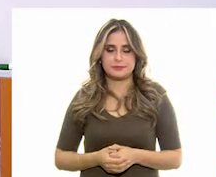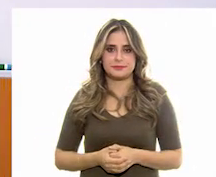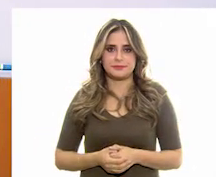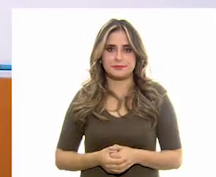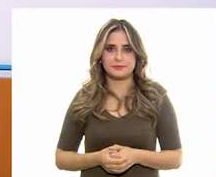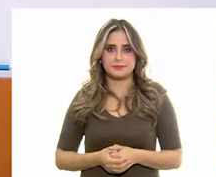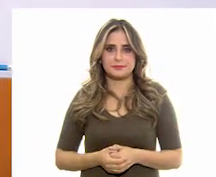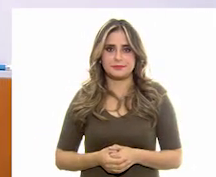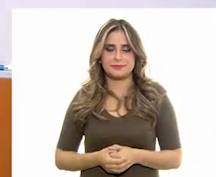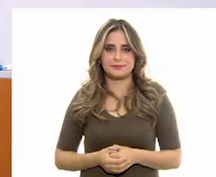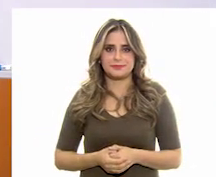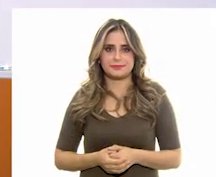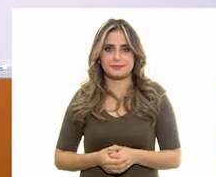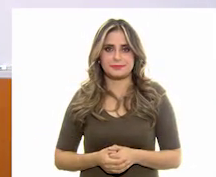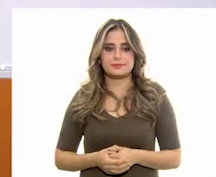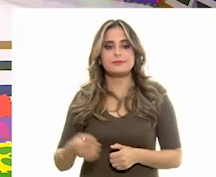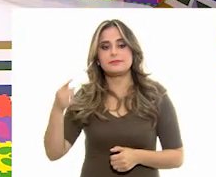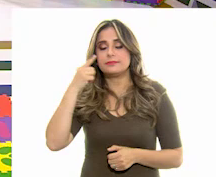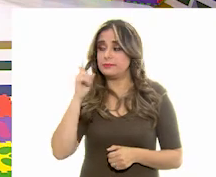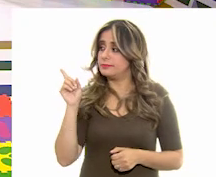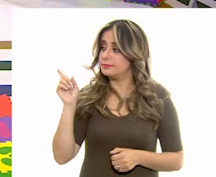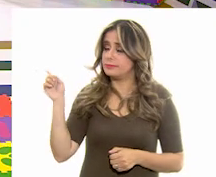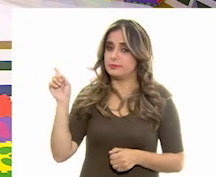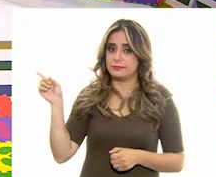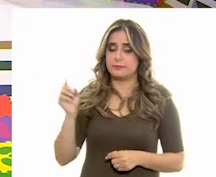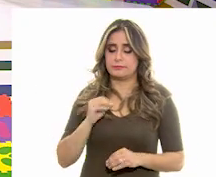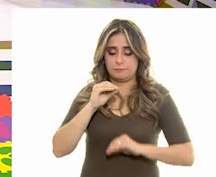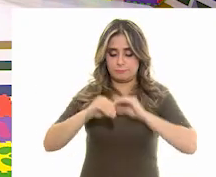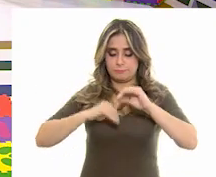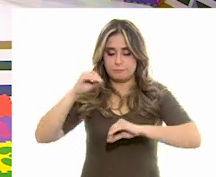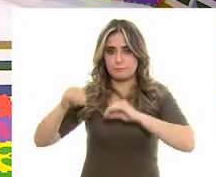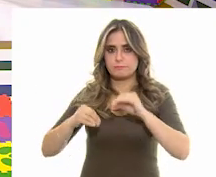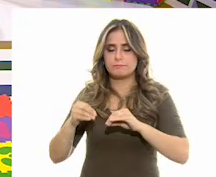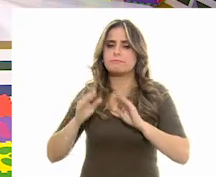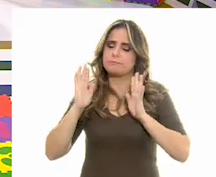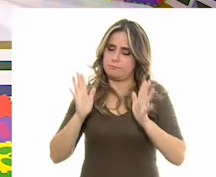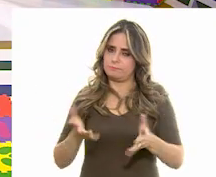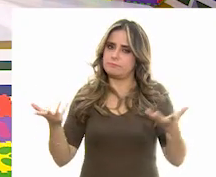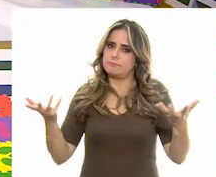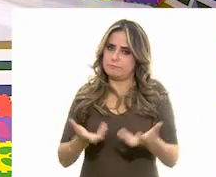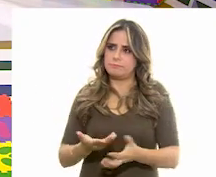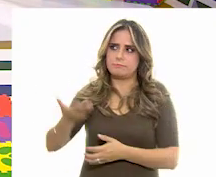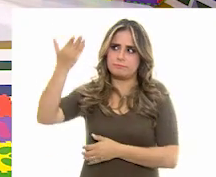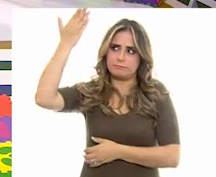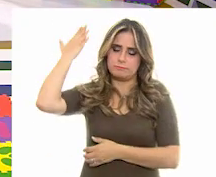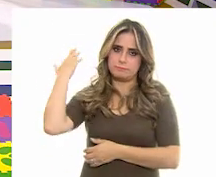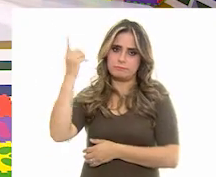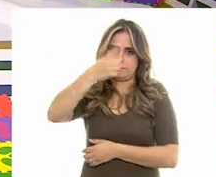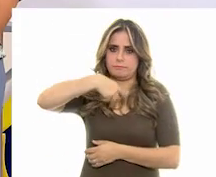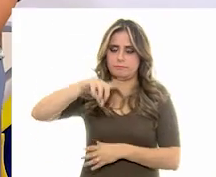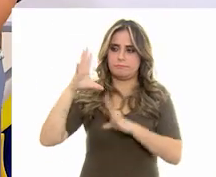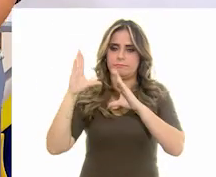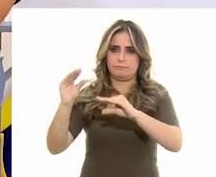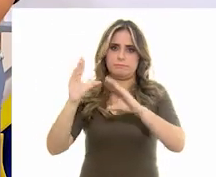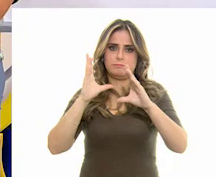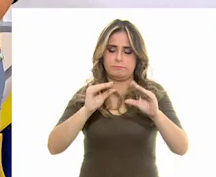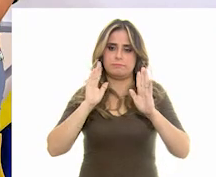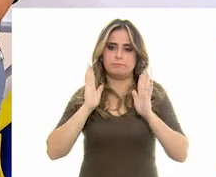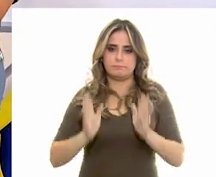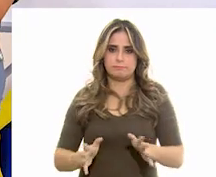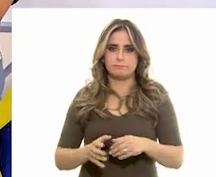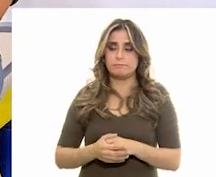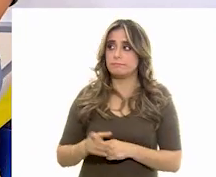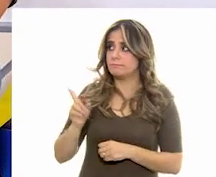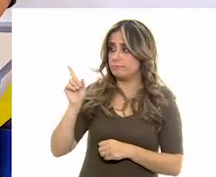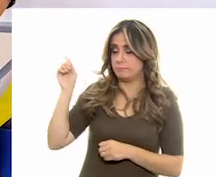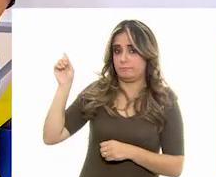que este es un trabajo que hemos estado realizando. Y entonces esta es una